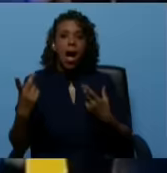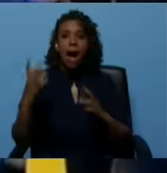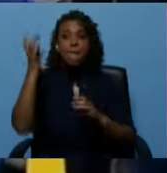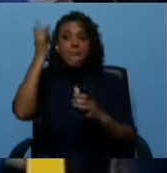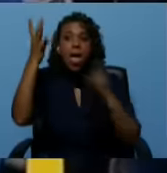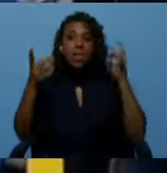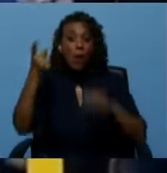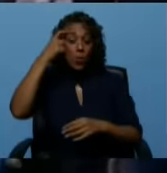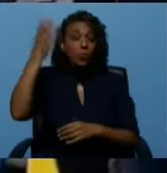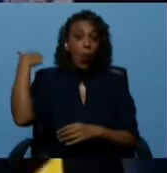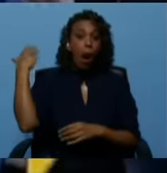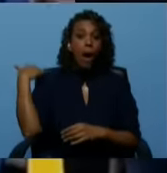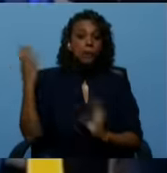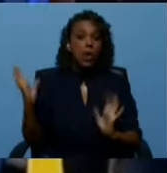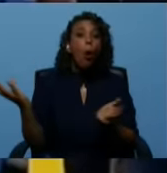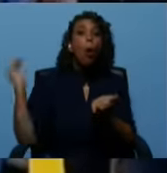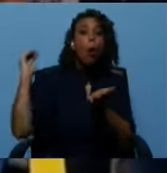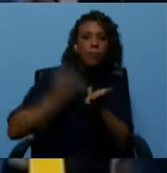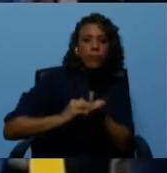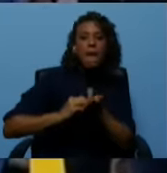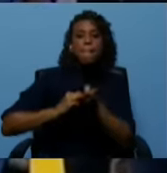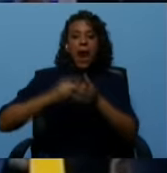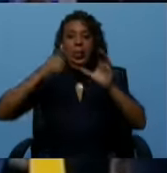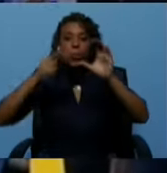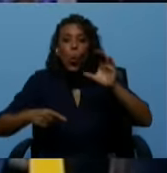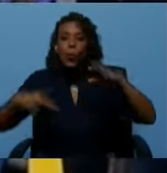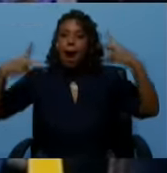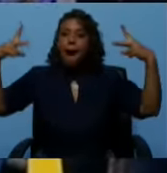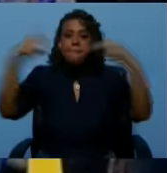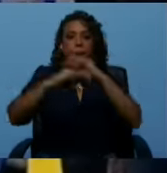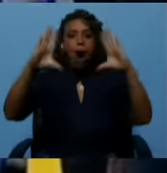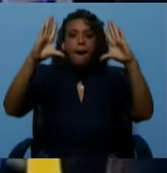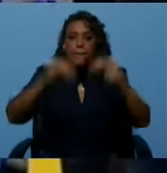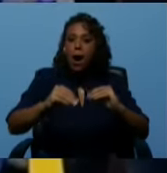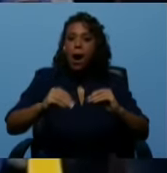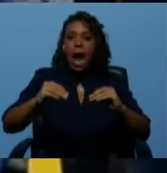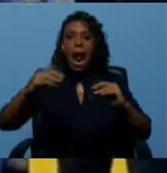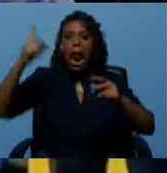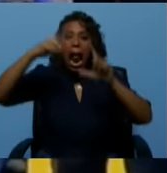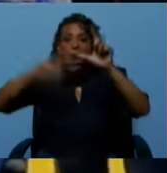Por eso ayer pretendieron un ataque para apagar el país.